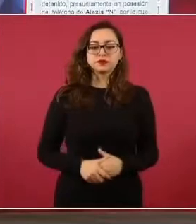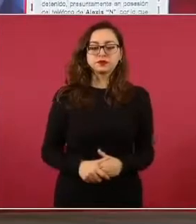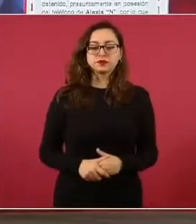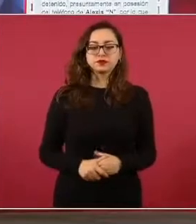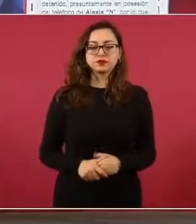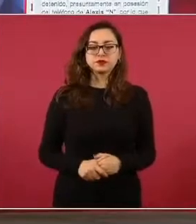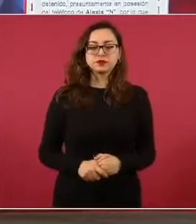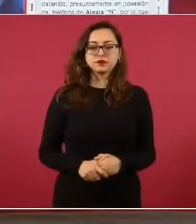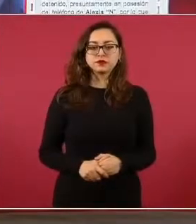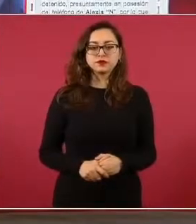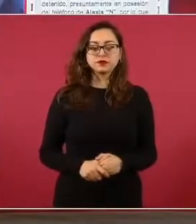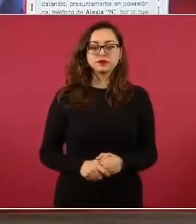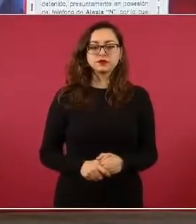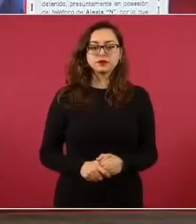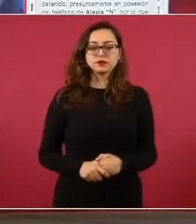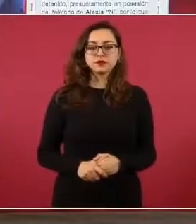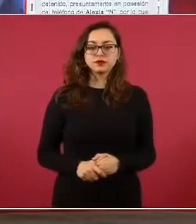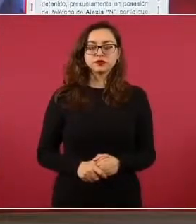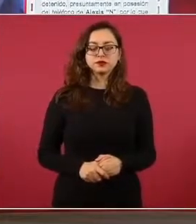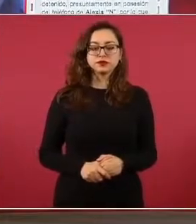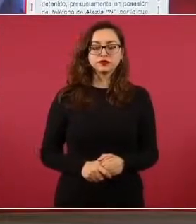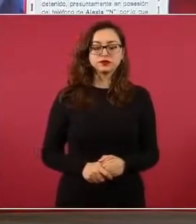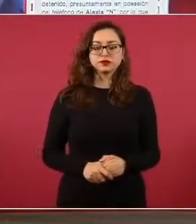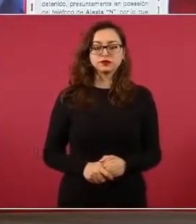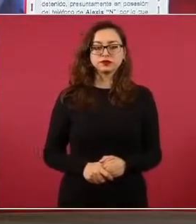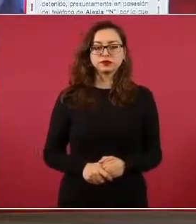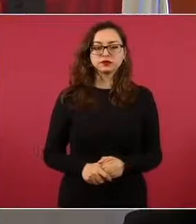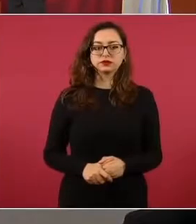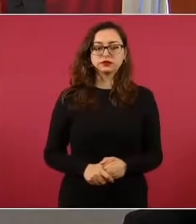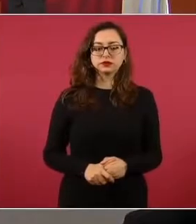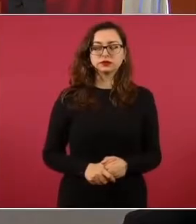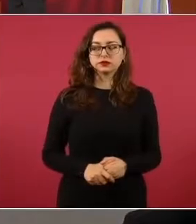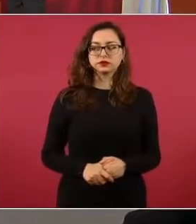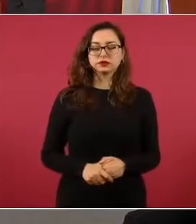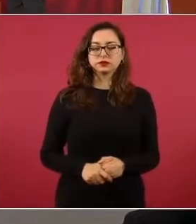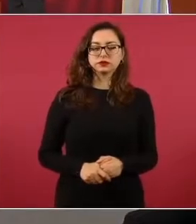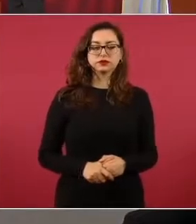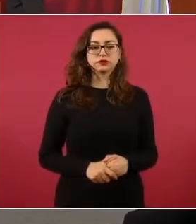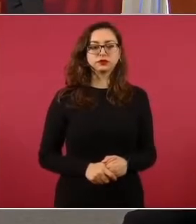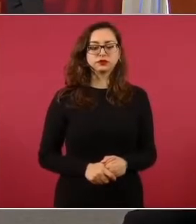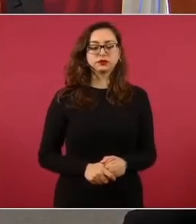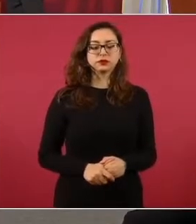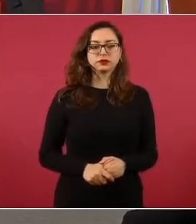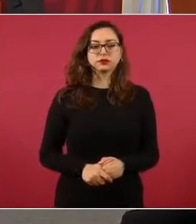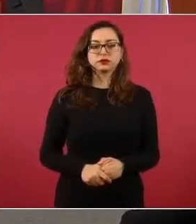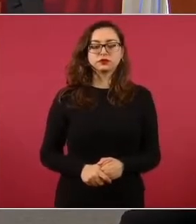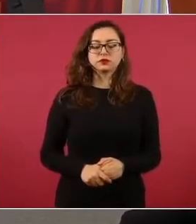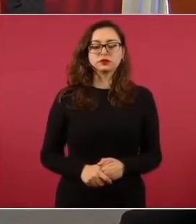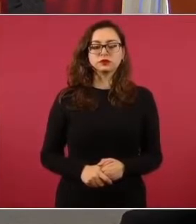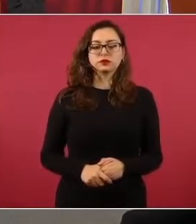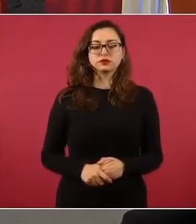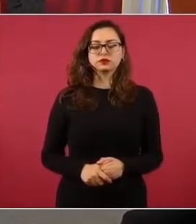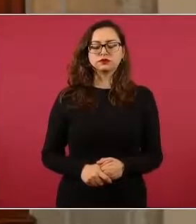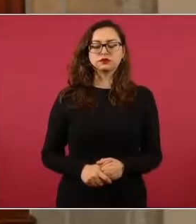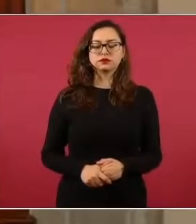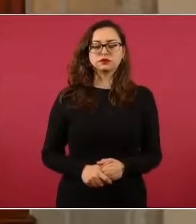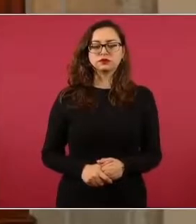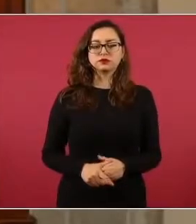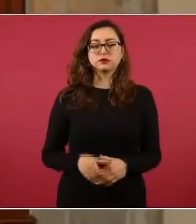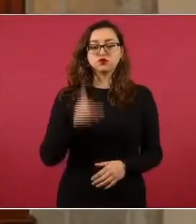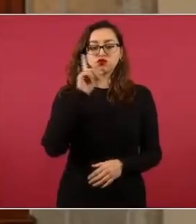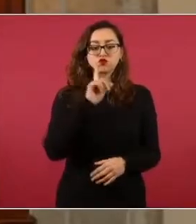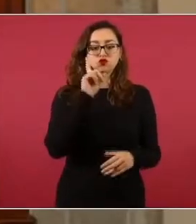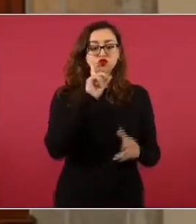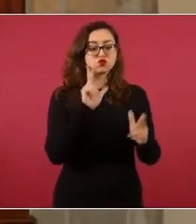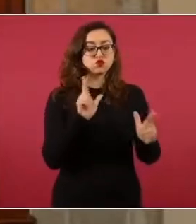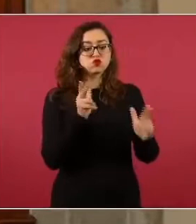Informar de la resolución y detención de los presuntos responsables del